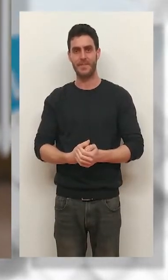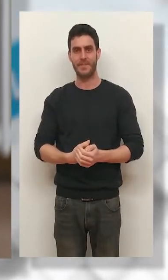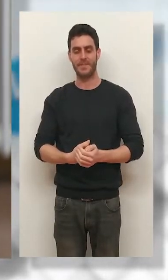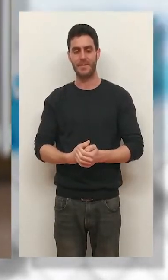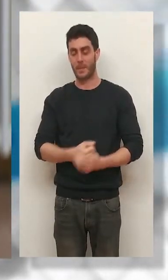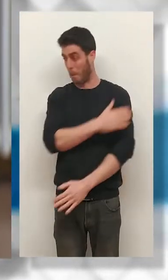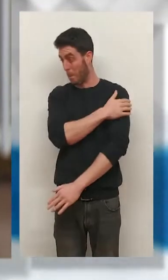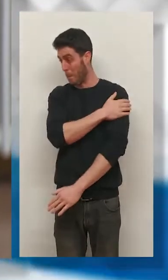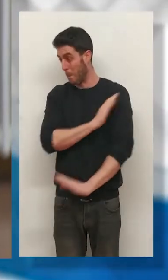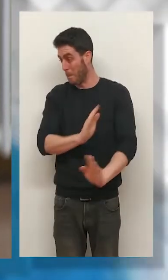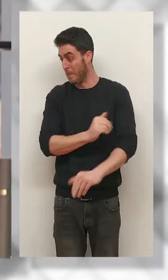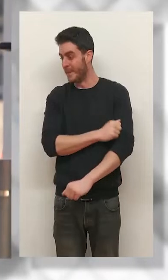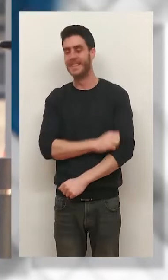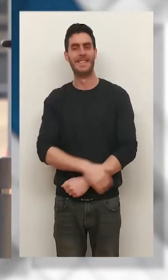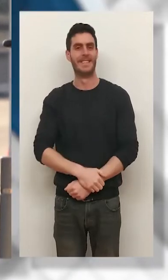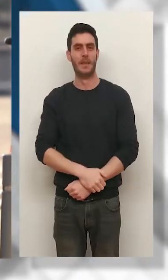está. Dale otro.